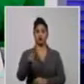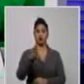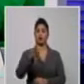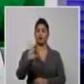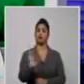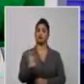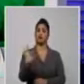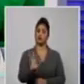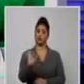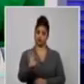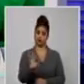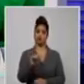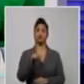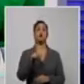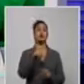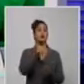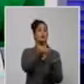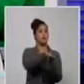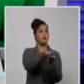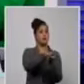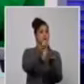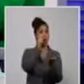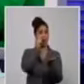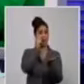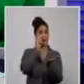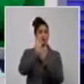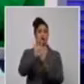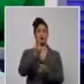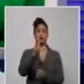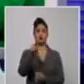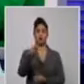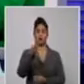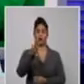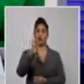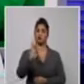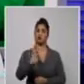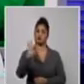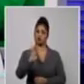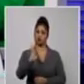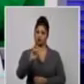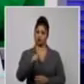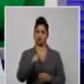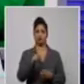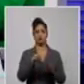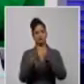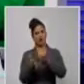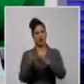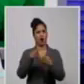48,4% y en el acumulado el 51,4%, discretamente superior.